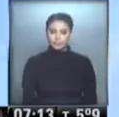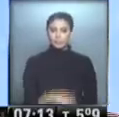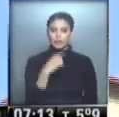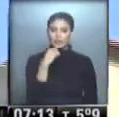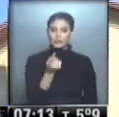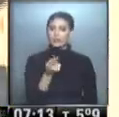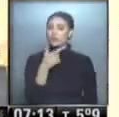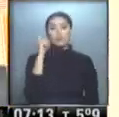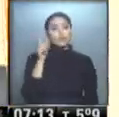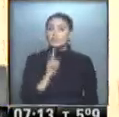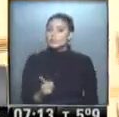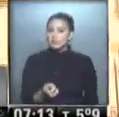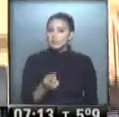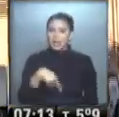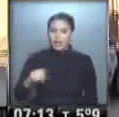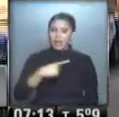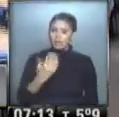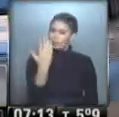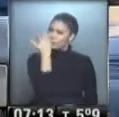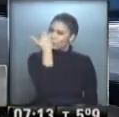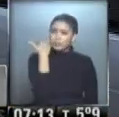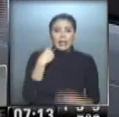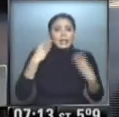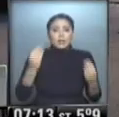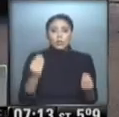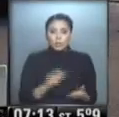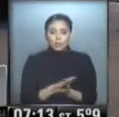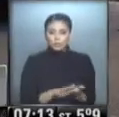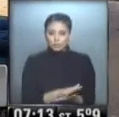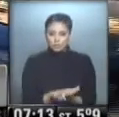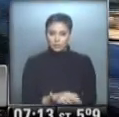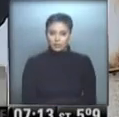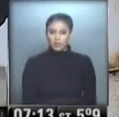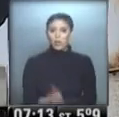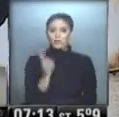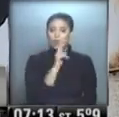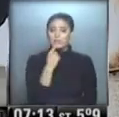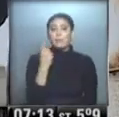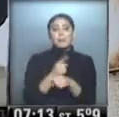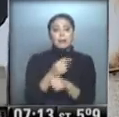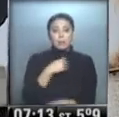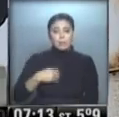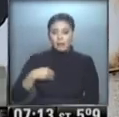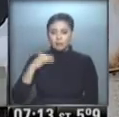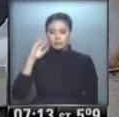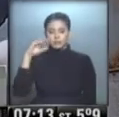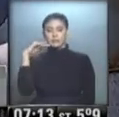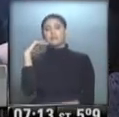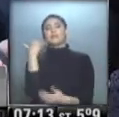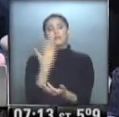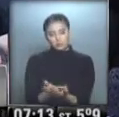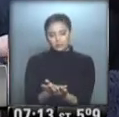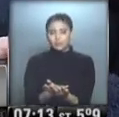cuenta primero de que estaban intoxicados y qué se hace en ese momento? Bueno, se desmayó la mamá de una de las chicas de